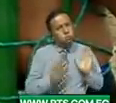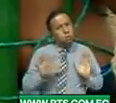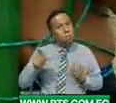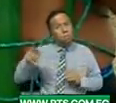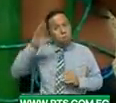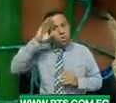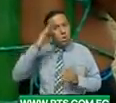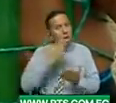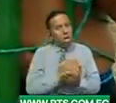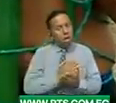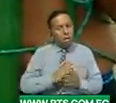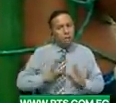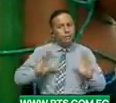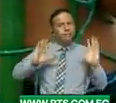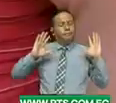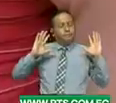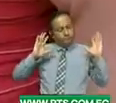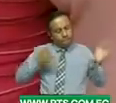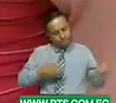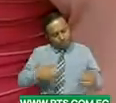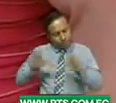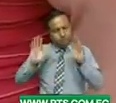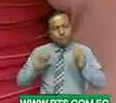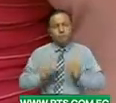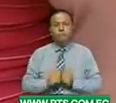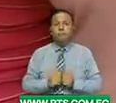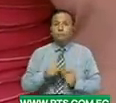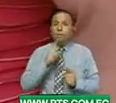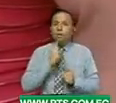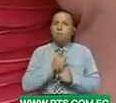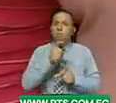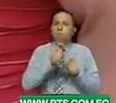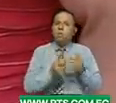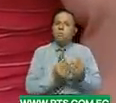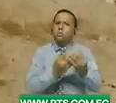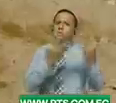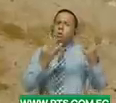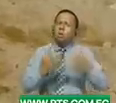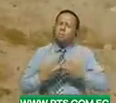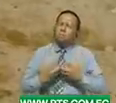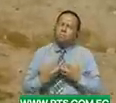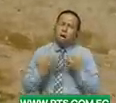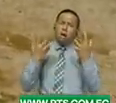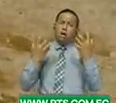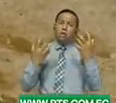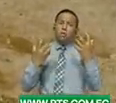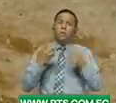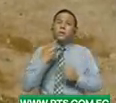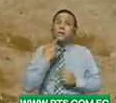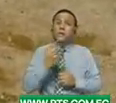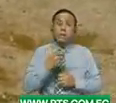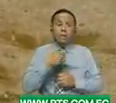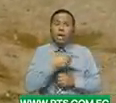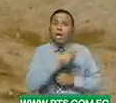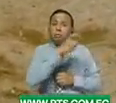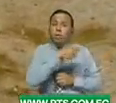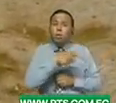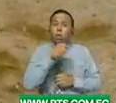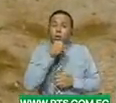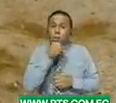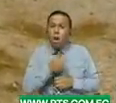llegó, pidió que paren el castigo. La gente estaba enardecida. Señalaba que el adulto mayor ya había sido robado